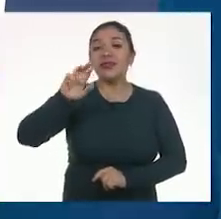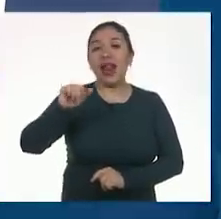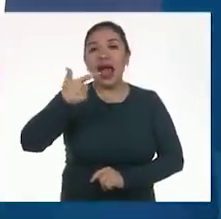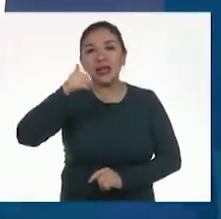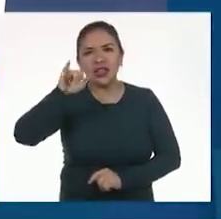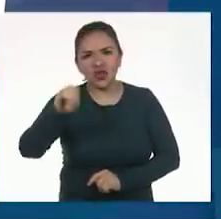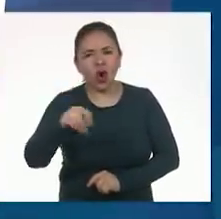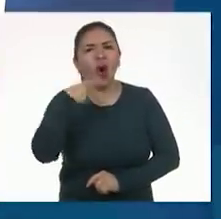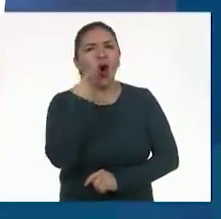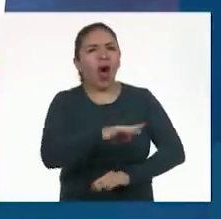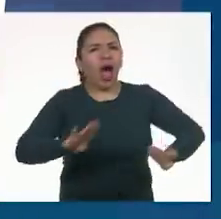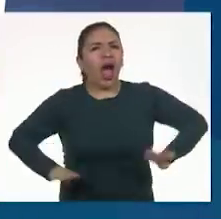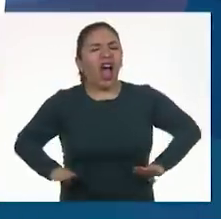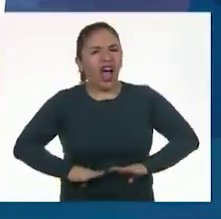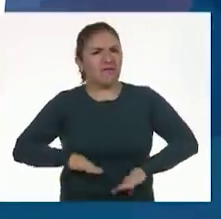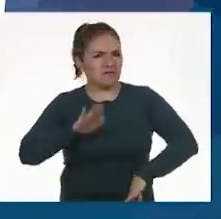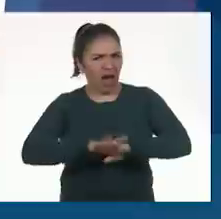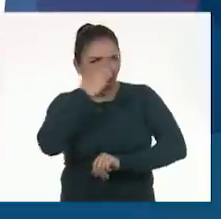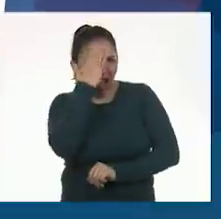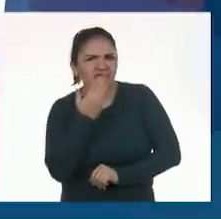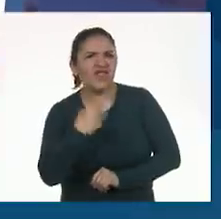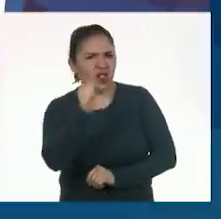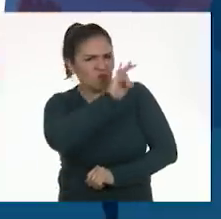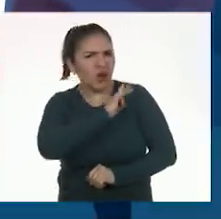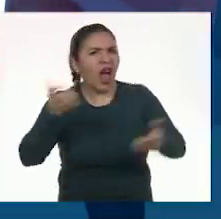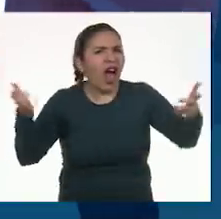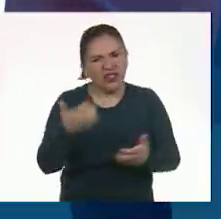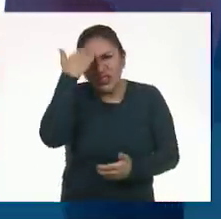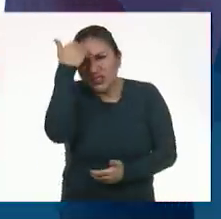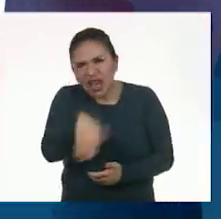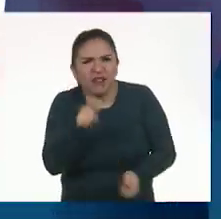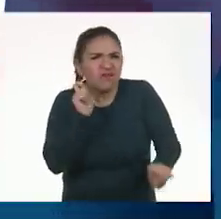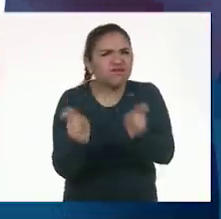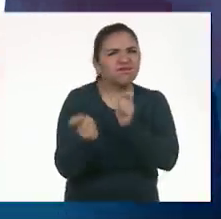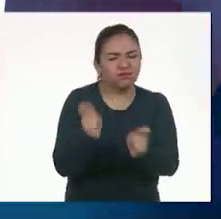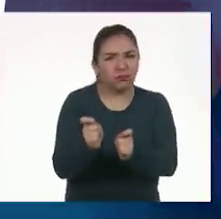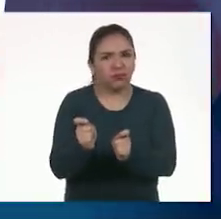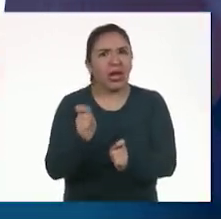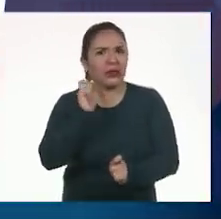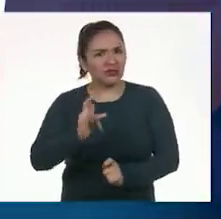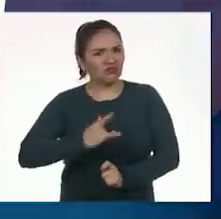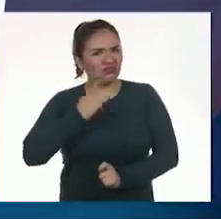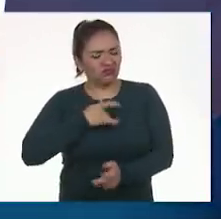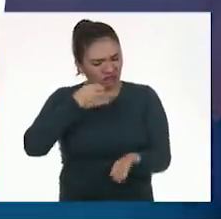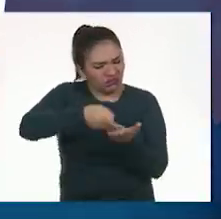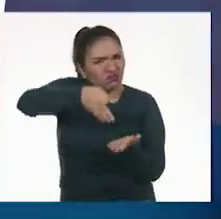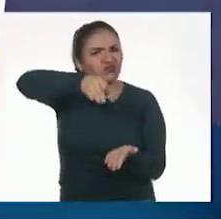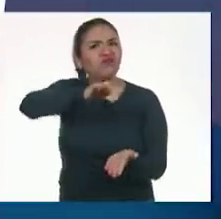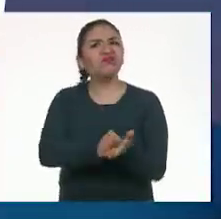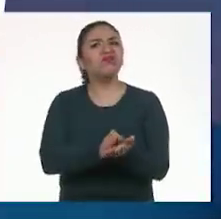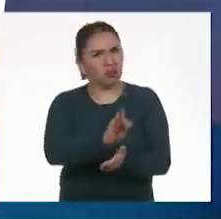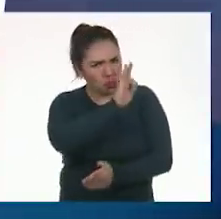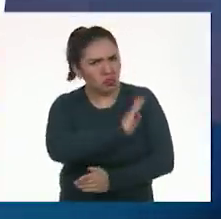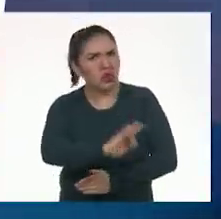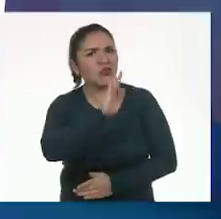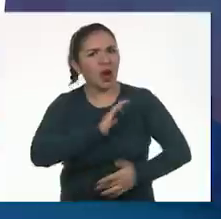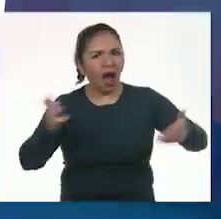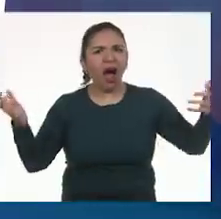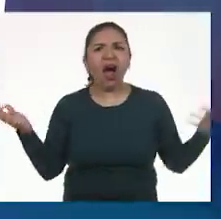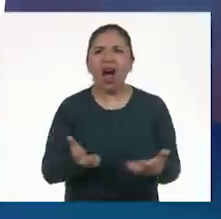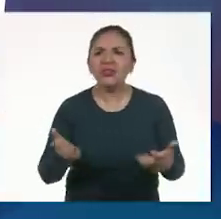virtudes que es muy diestro en algo, pero además es valeroso, es muy capaz en lo que